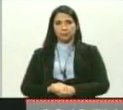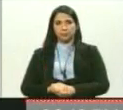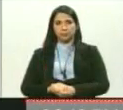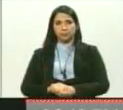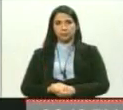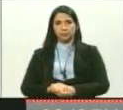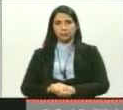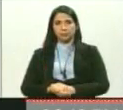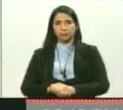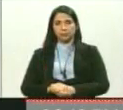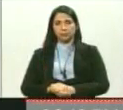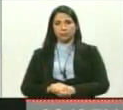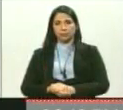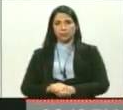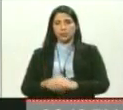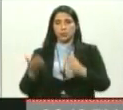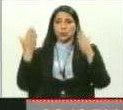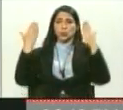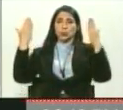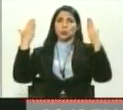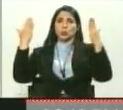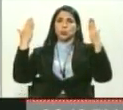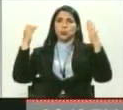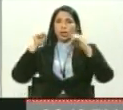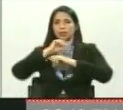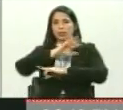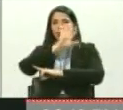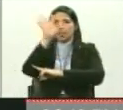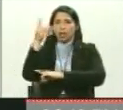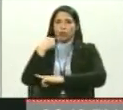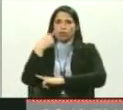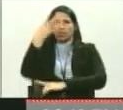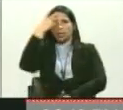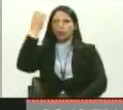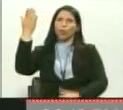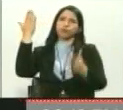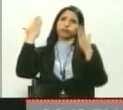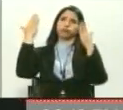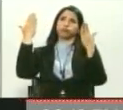dos manos al cielo para decirle a Dios,